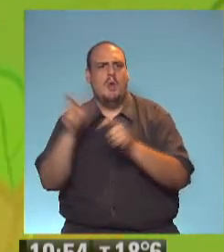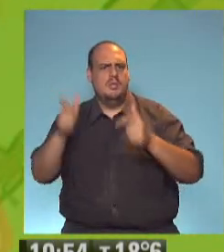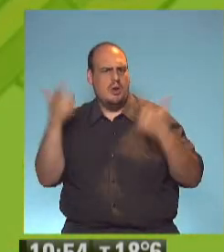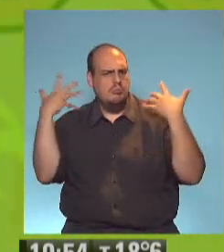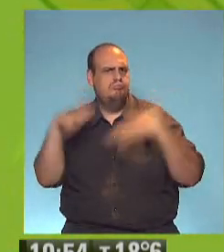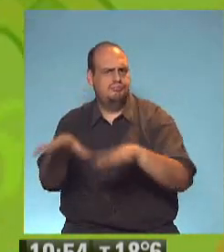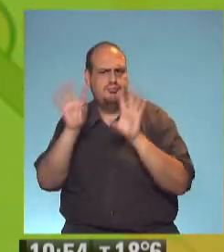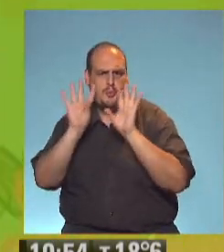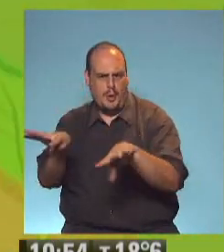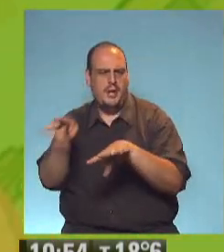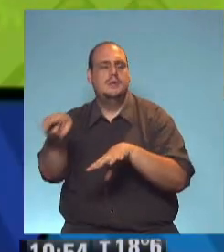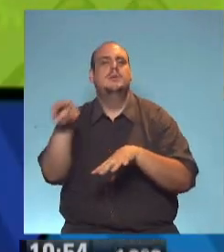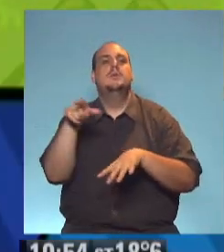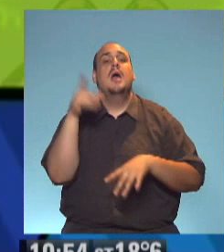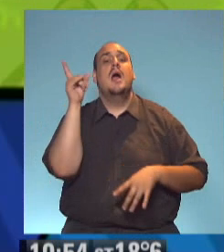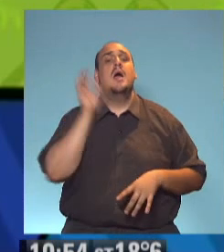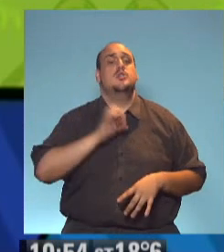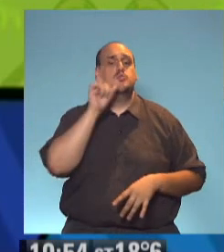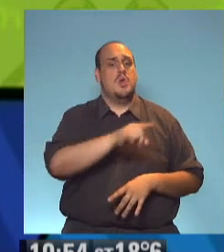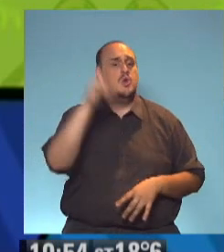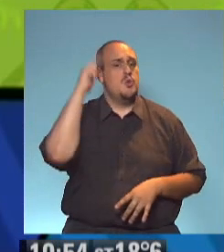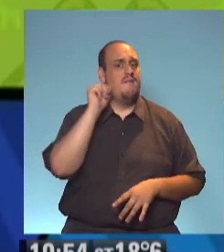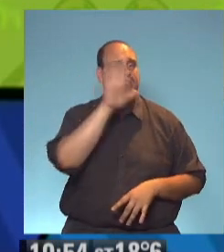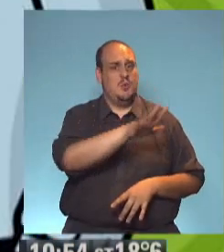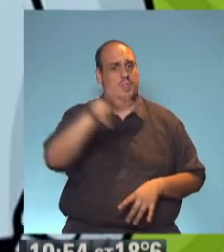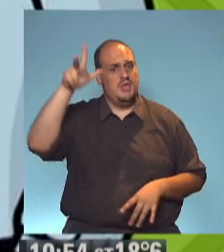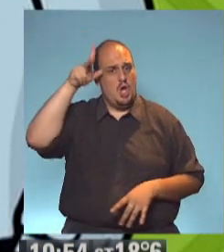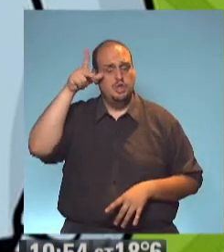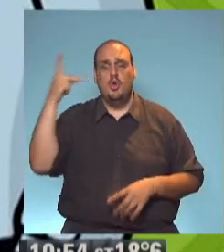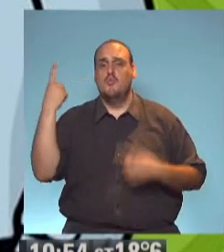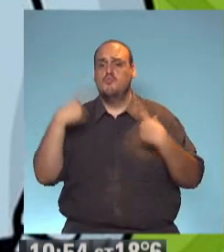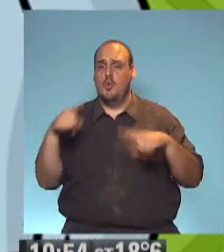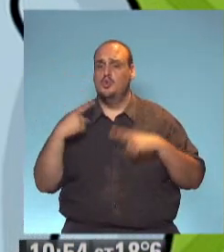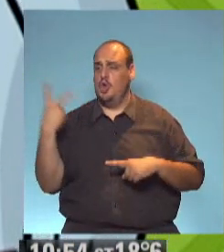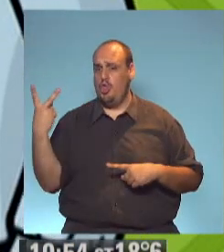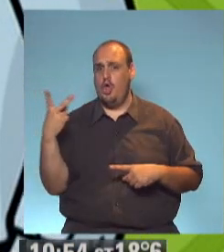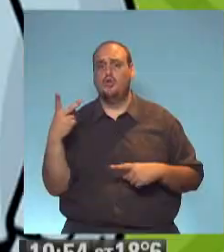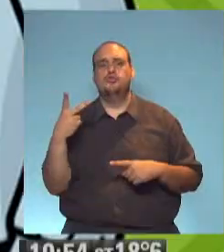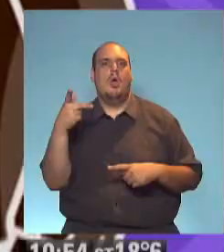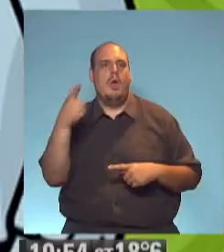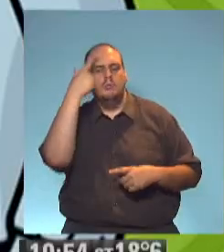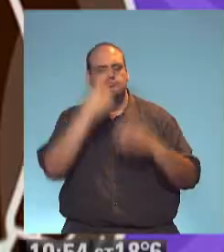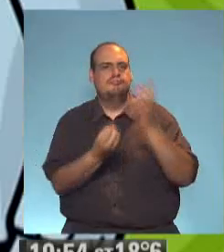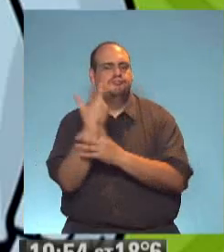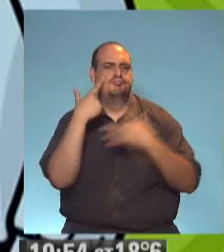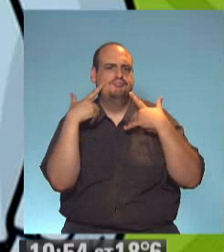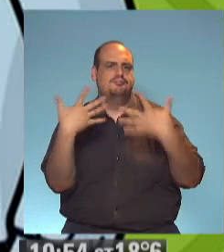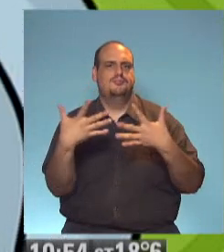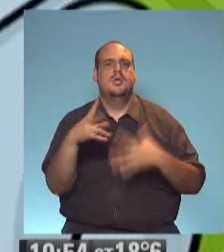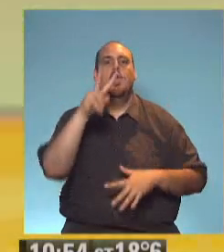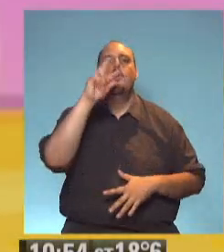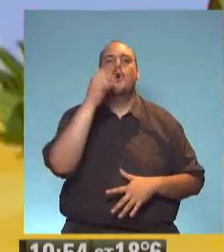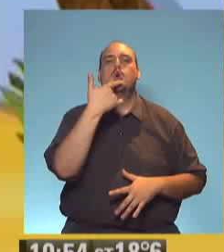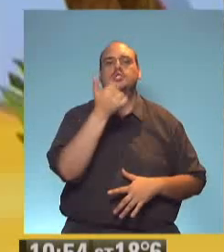en 1958 cuando con dos grandes músicos hicimos nuestra mayor creación, la bossa